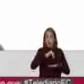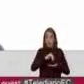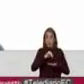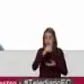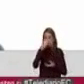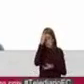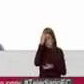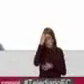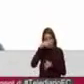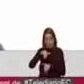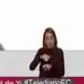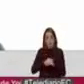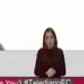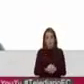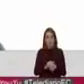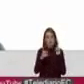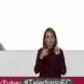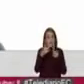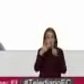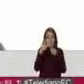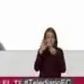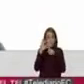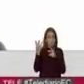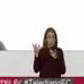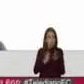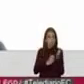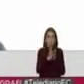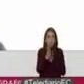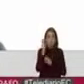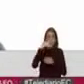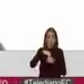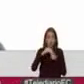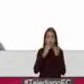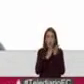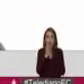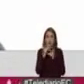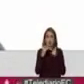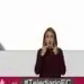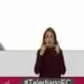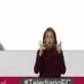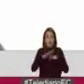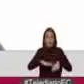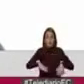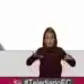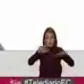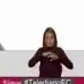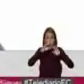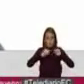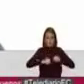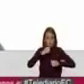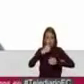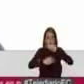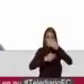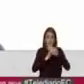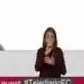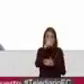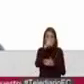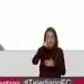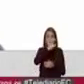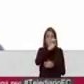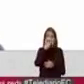en adelante. Ajá. Luego el resto tienen que ser esfuerzos internos. Entonces, una parte justamente es un esfuerzo de 1.000 millones de dólares que el gobierno